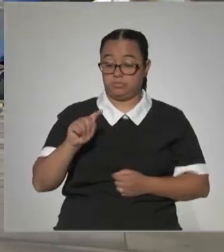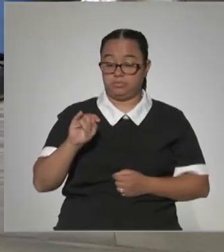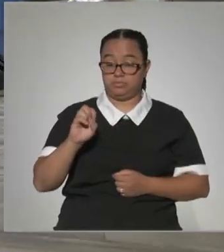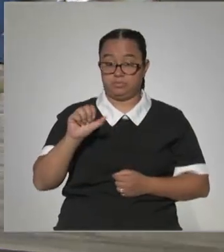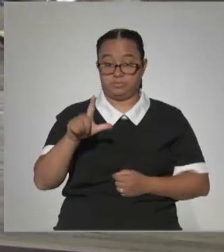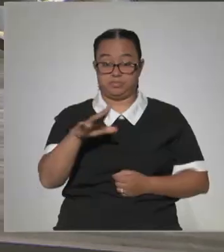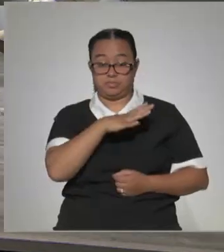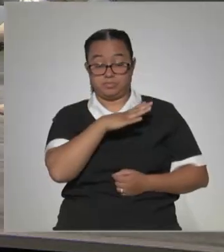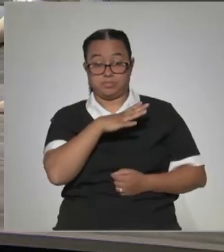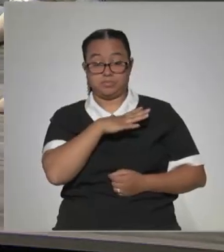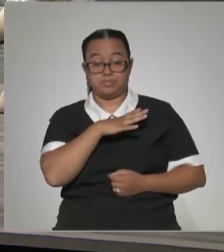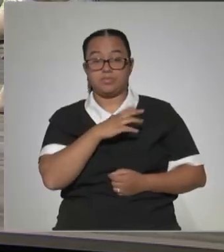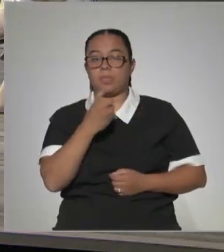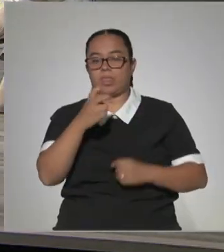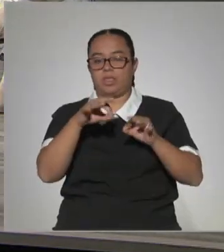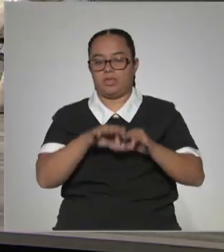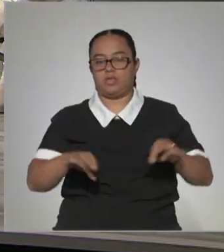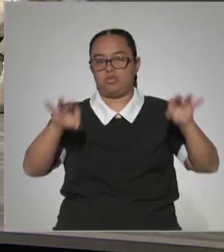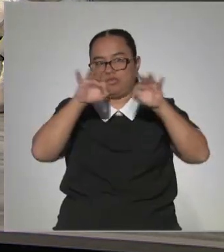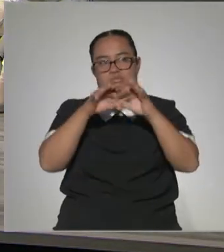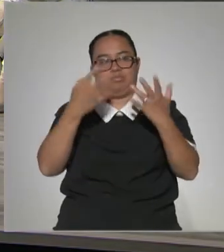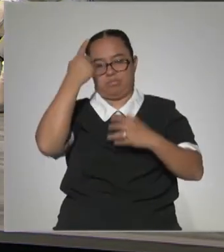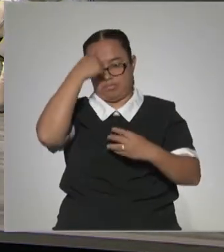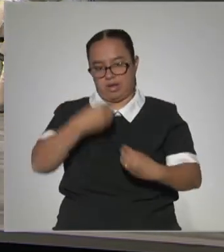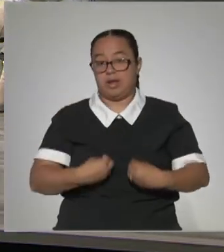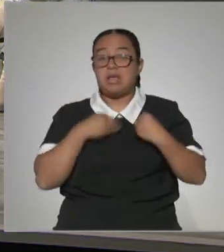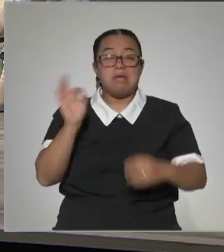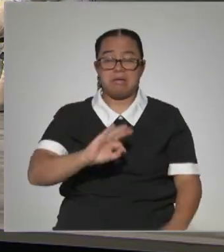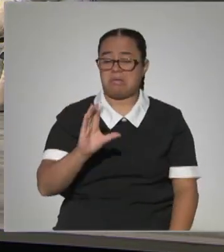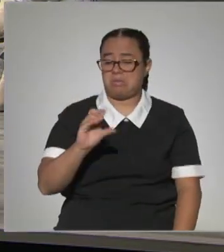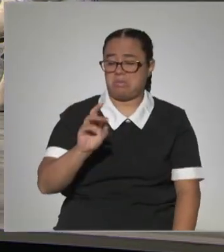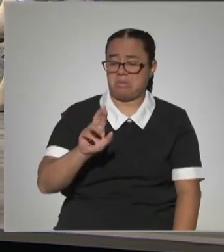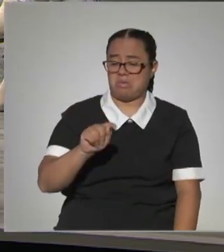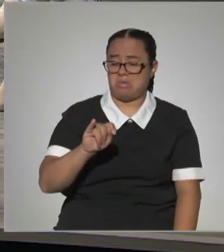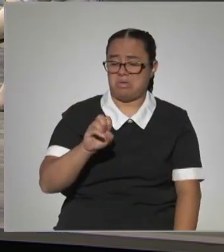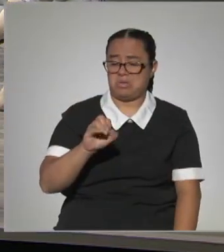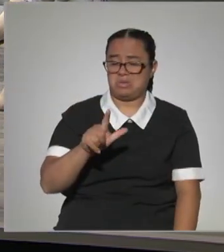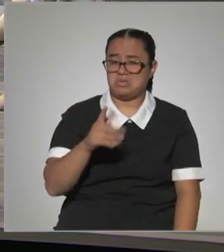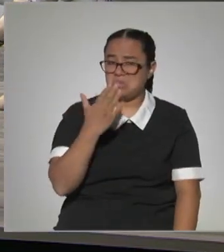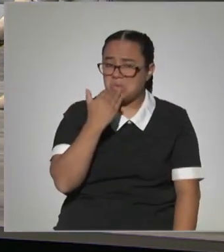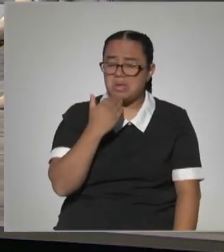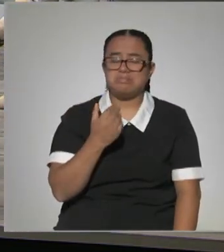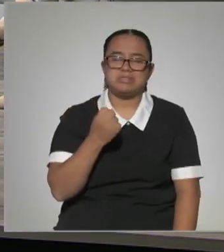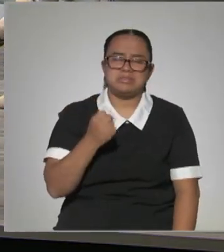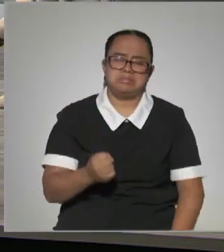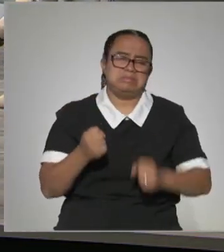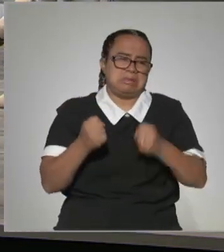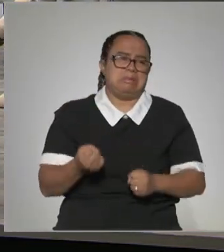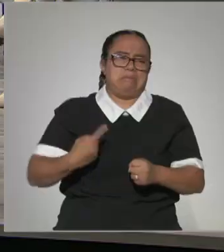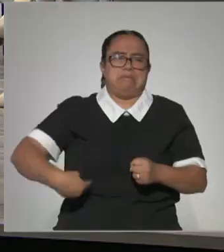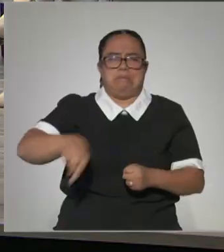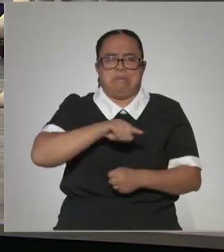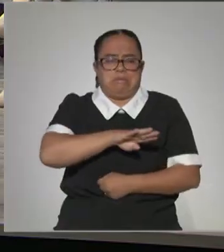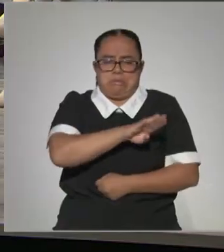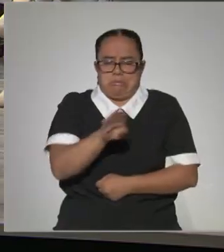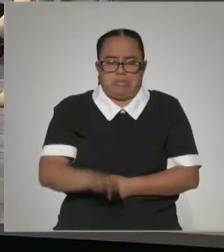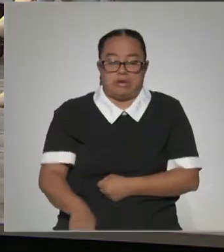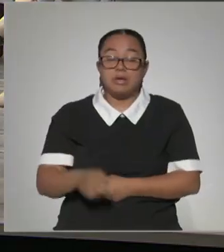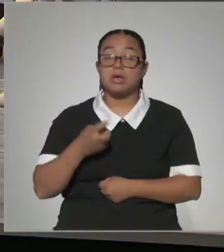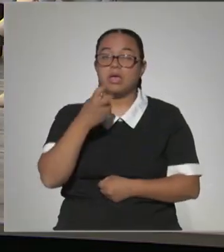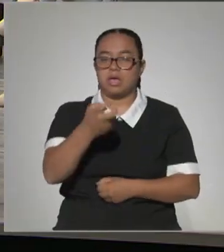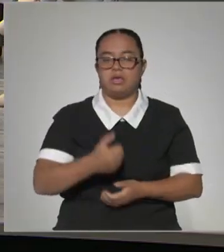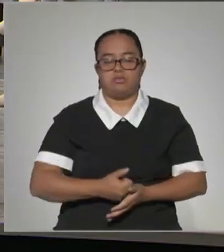doctora, es fundamental para la vida. O sea, sin cortisol básicamente estaríamos muertos, ¿no? O sea, hace muchas funciones